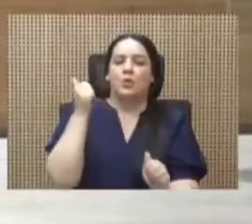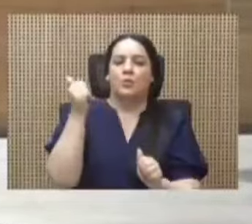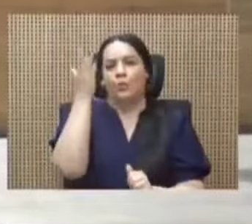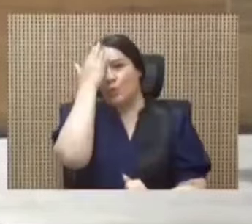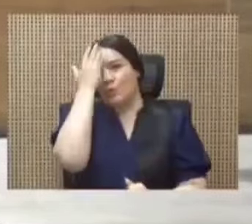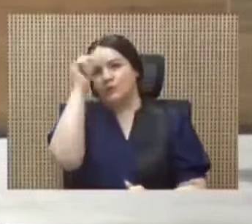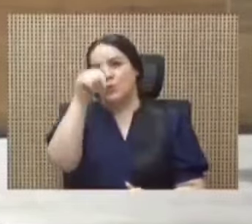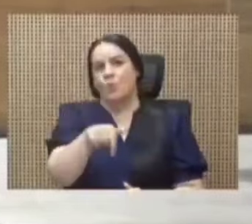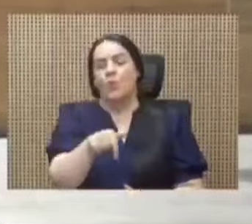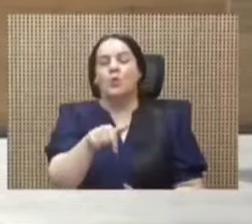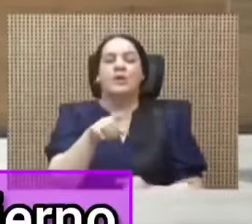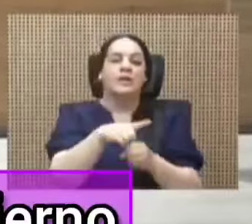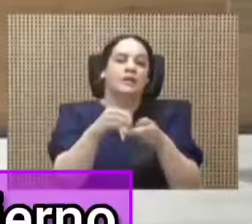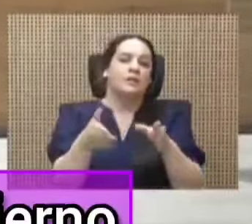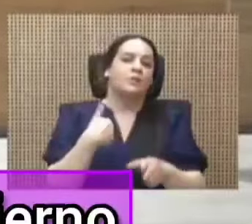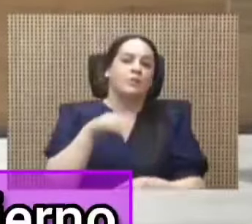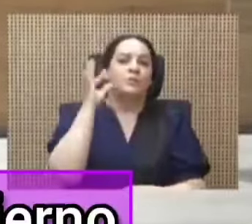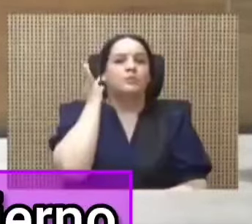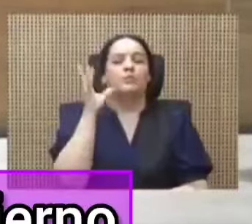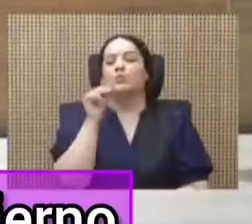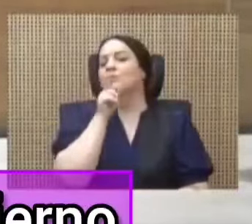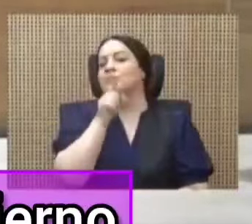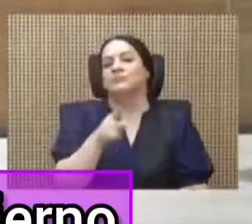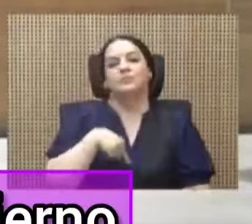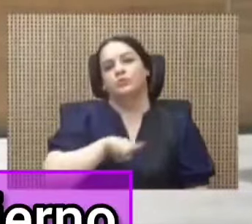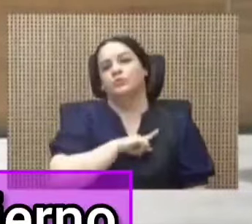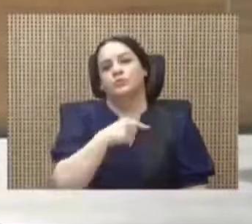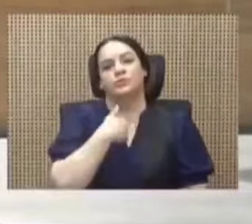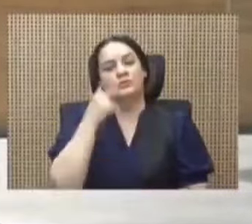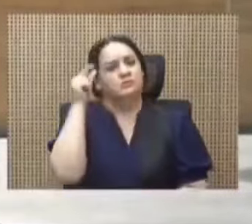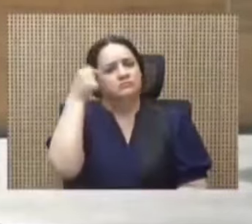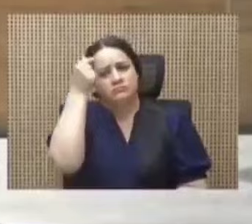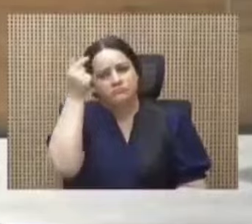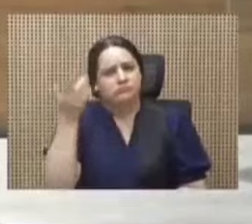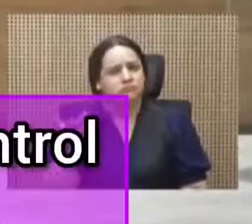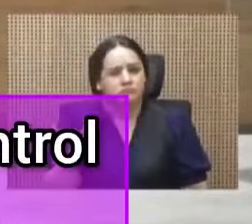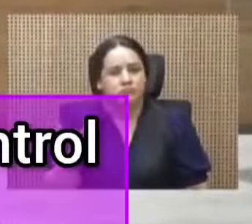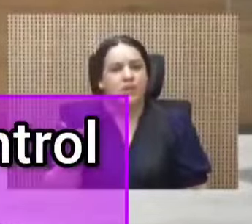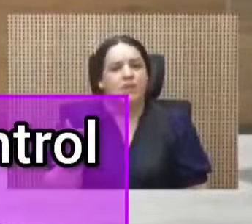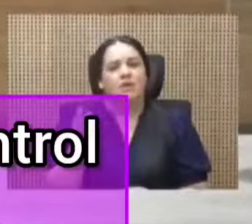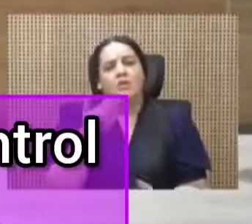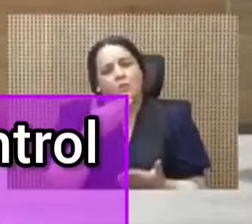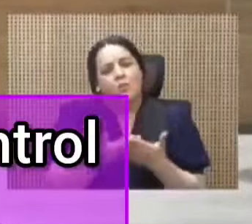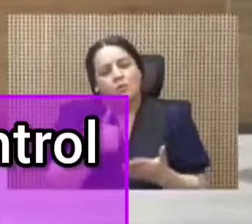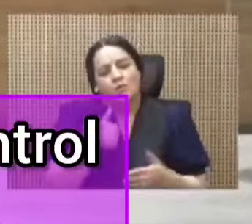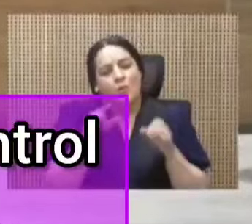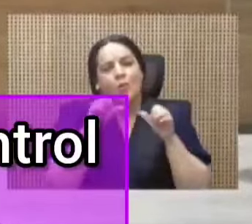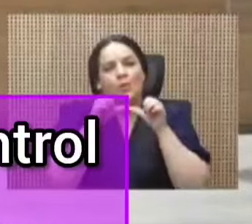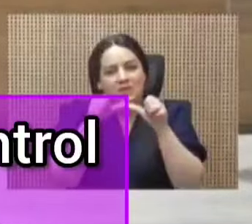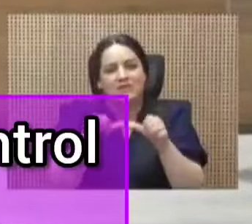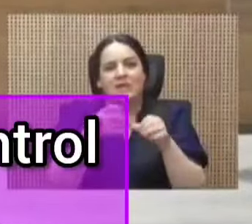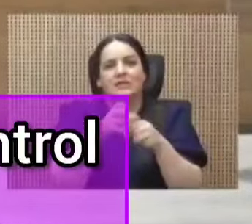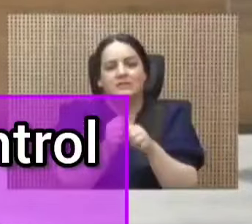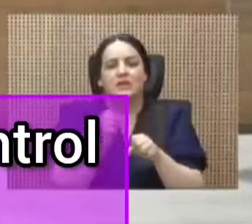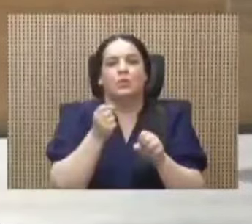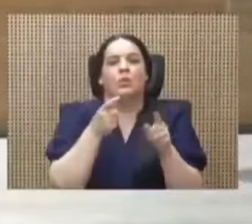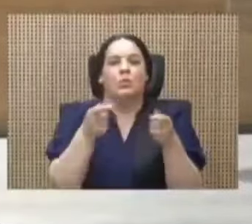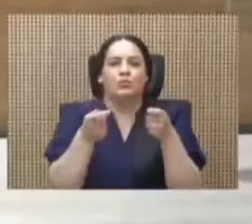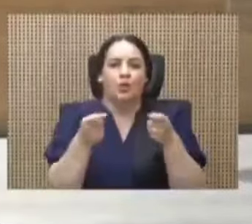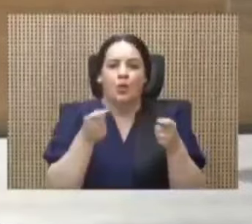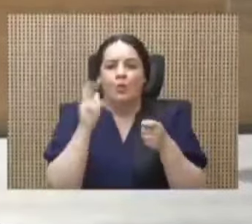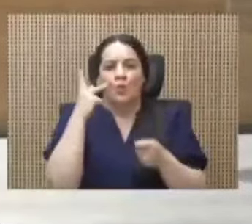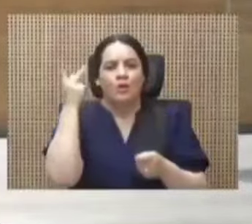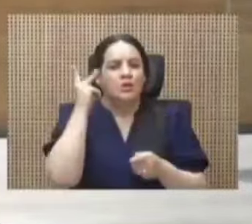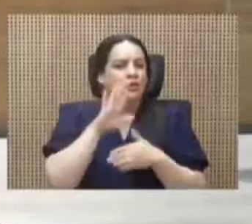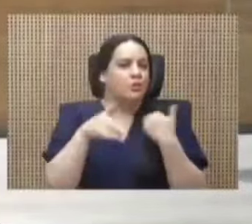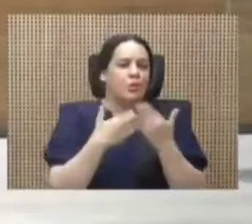diputadas y diputados no es que ciertamente tenemos un gobierno y y bueno yo sí voy a seguir haciendo control político todo lo que quiera